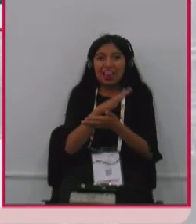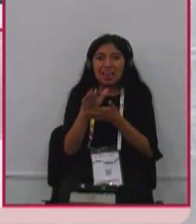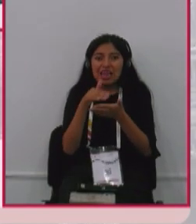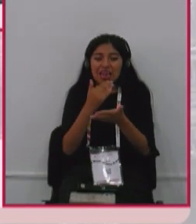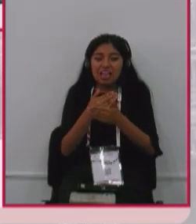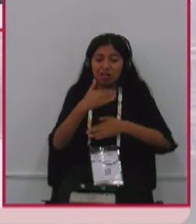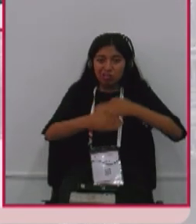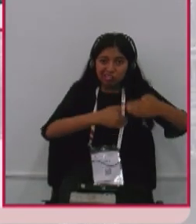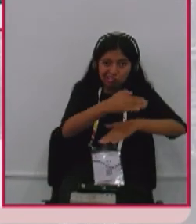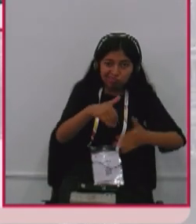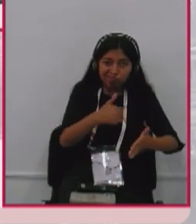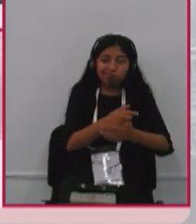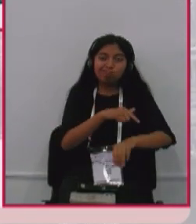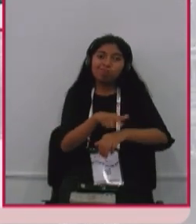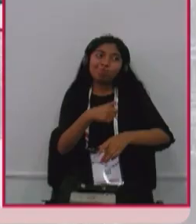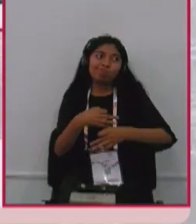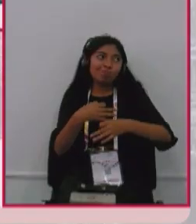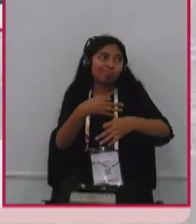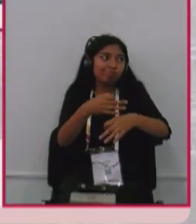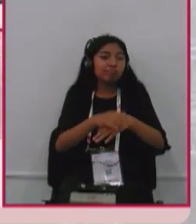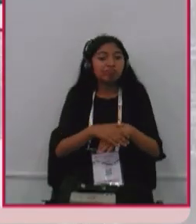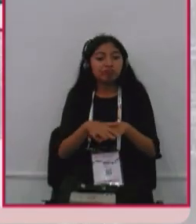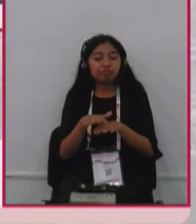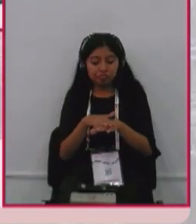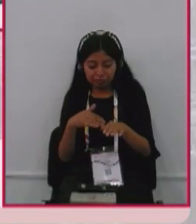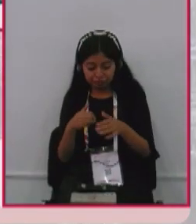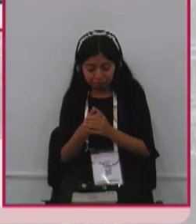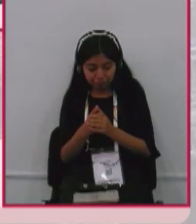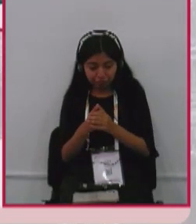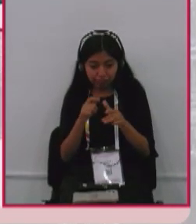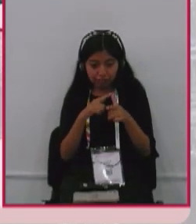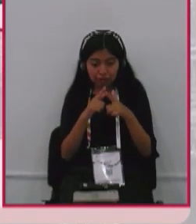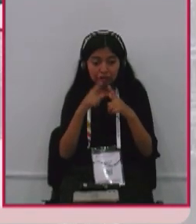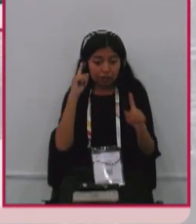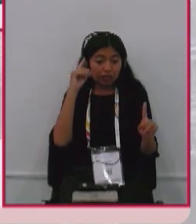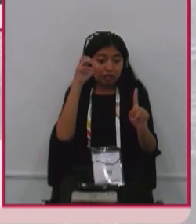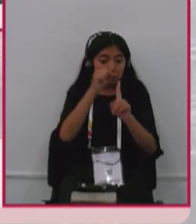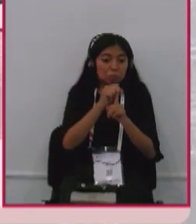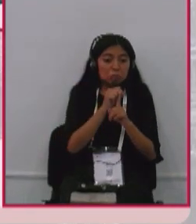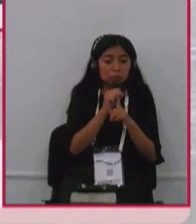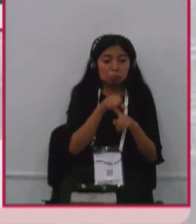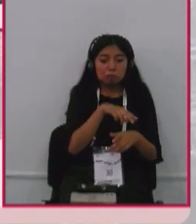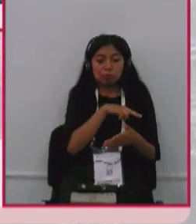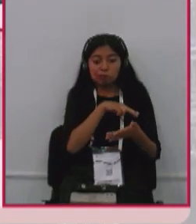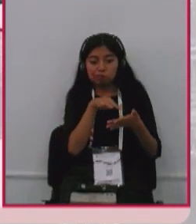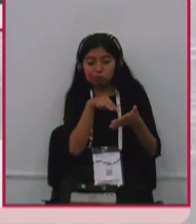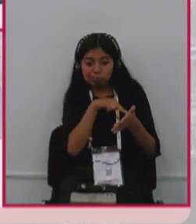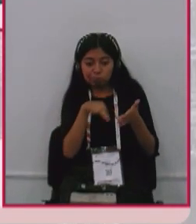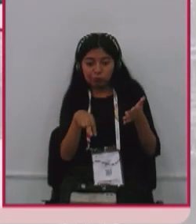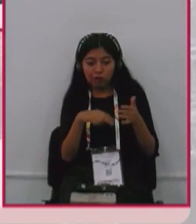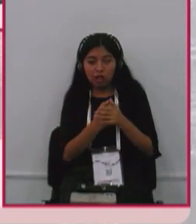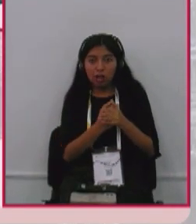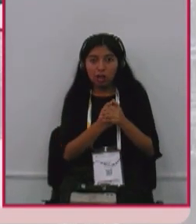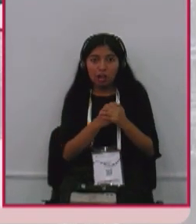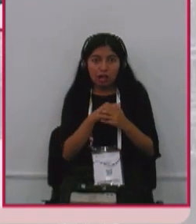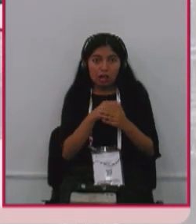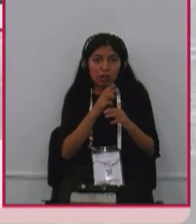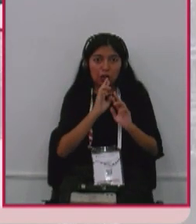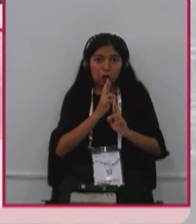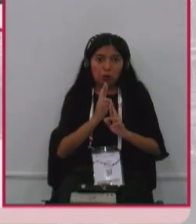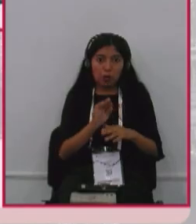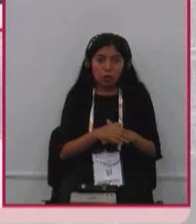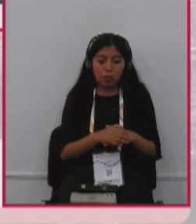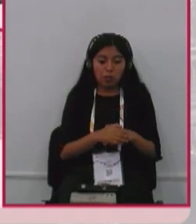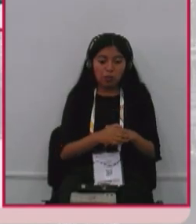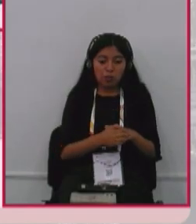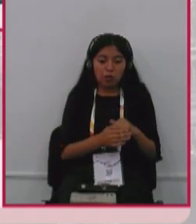menor footprint, un menor espacio dentro de las plantas. Entonces, el objetivo del trabajo es evaluar a través de resultados